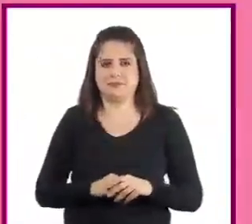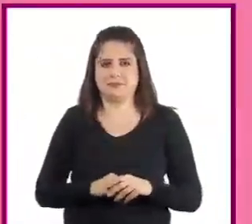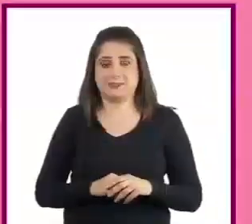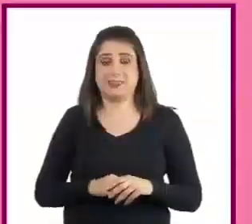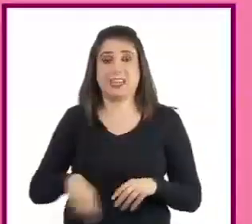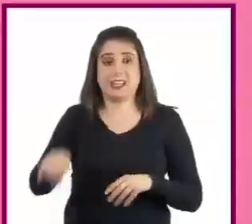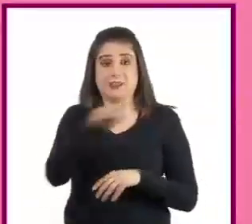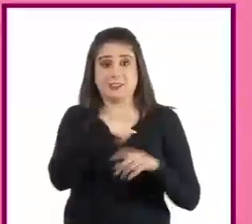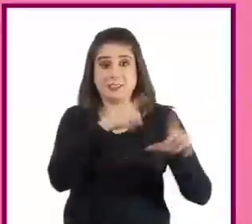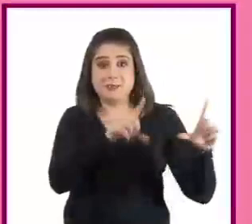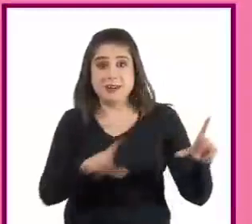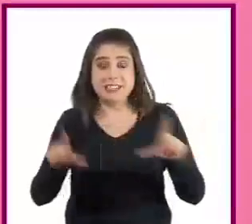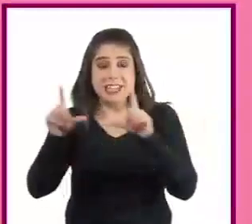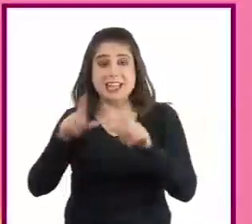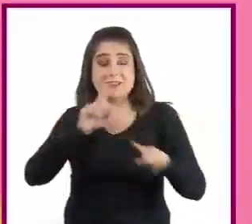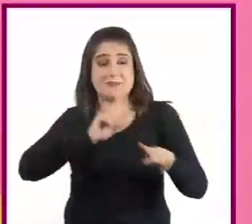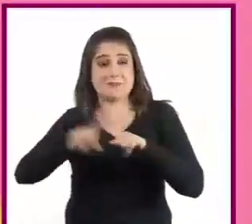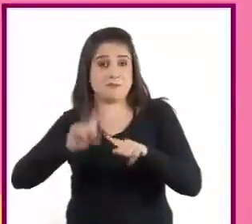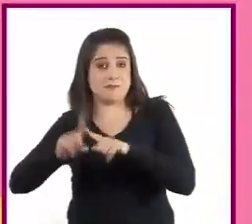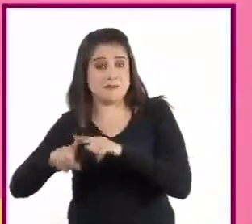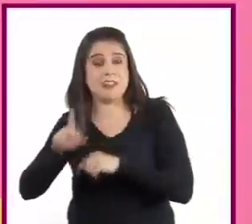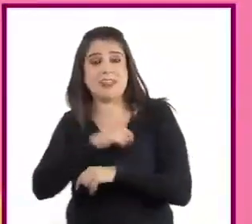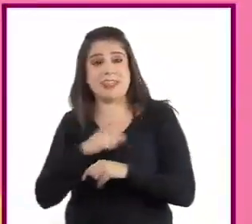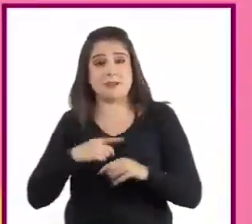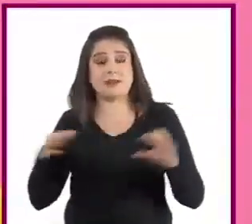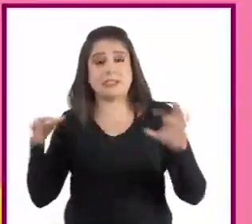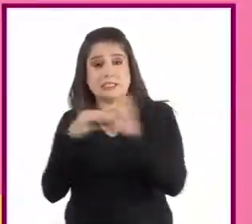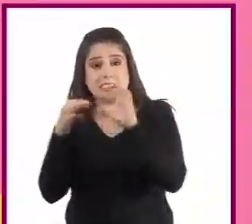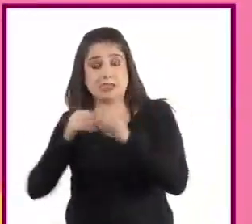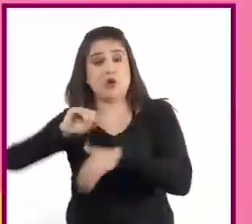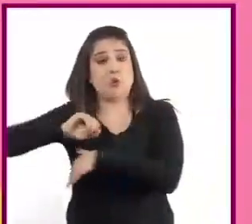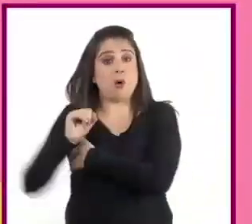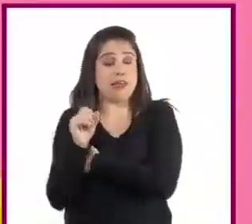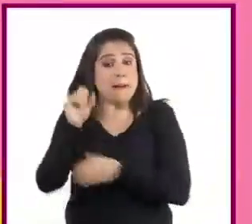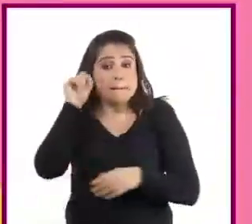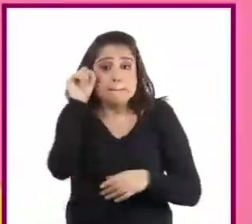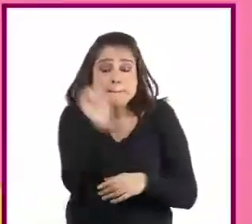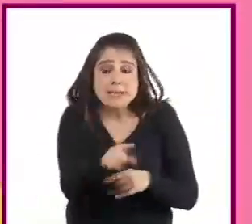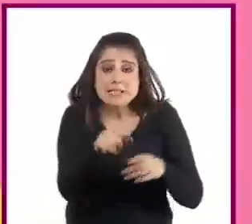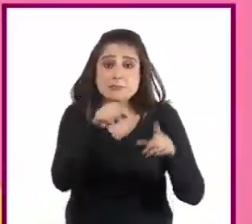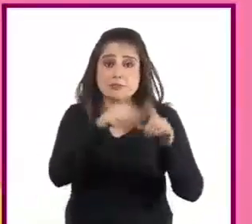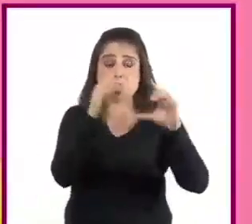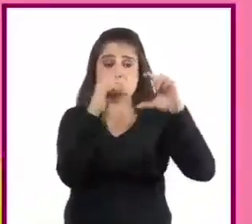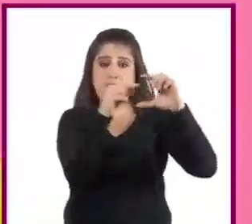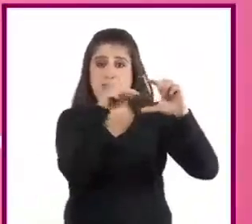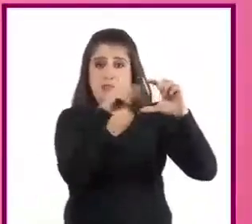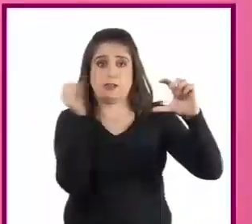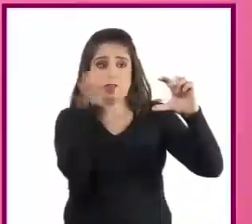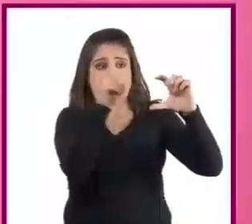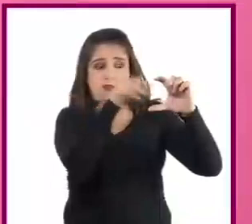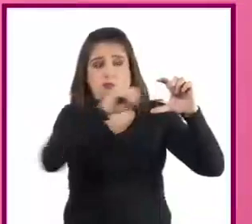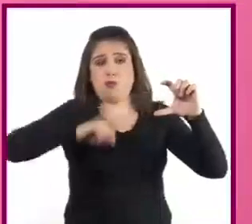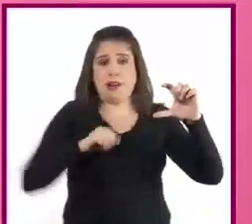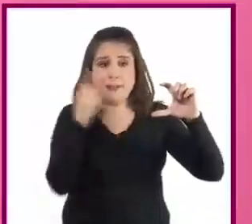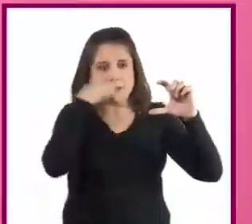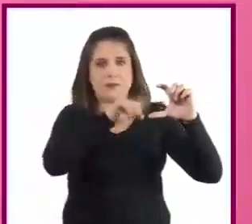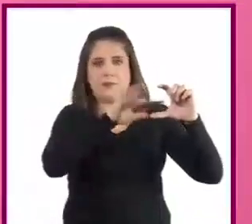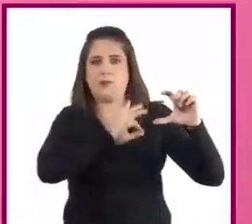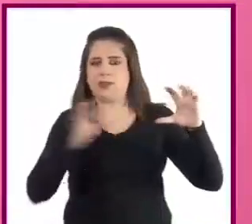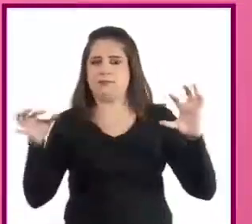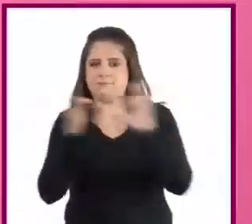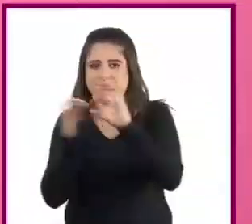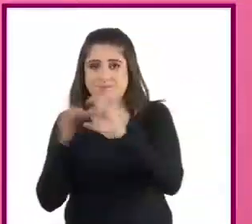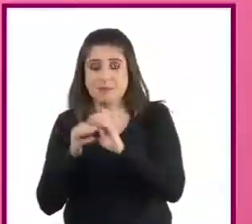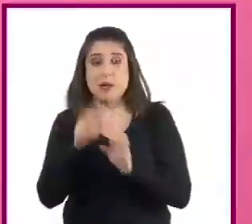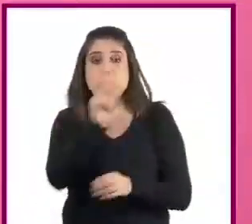Nuestra presentación y los archivos vinculados deben estar guardados en el mismo equipo para poder abrirlos. Como ven,